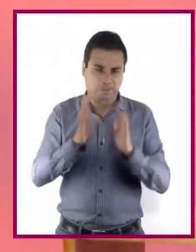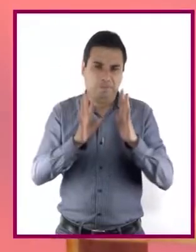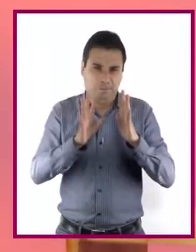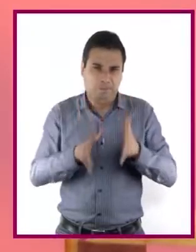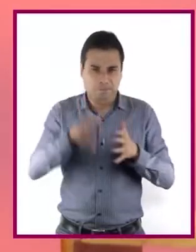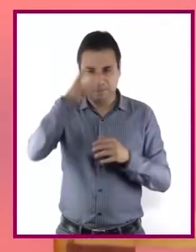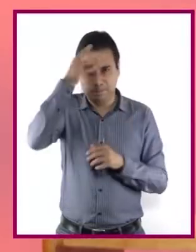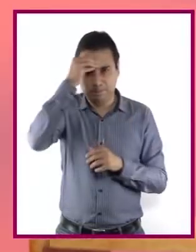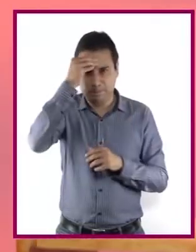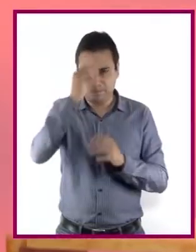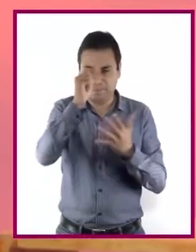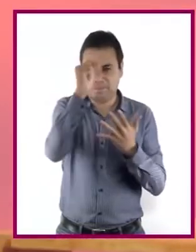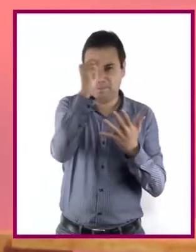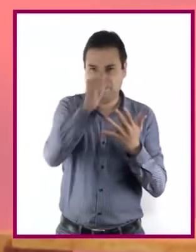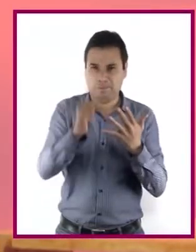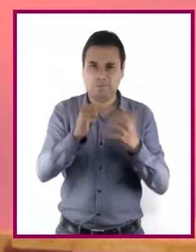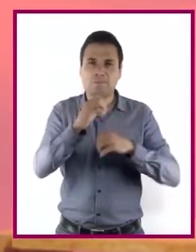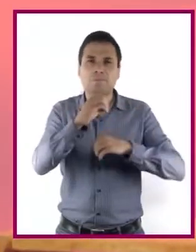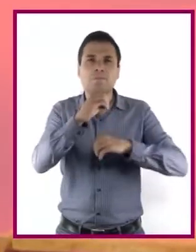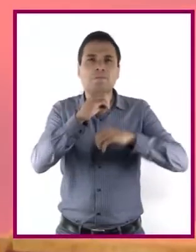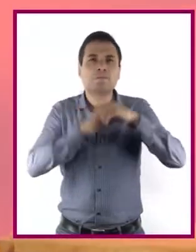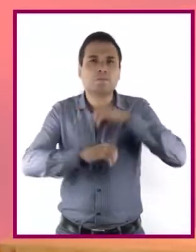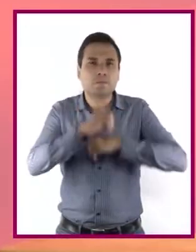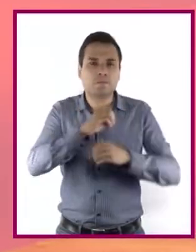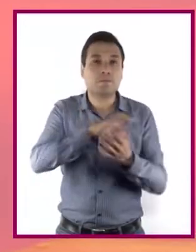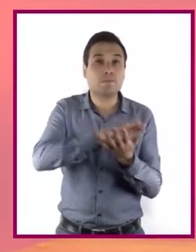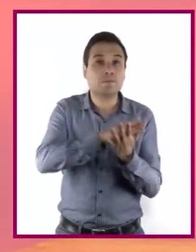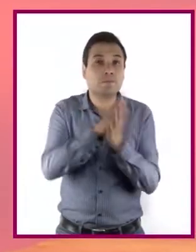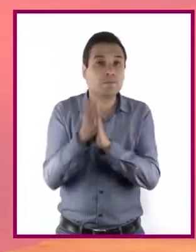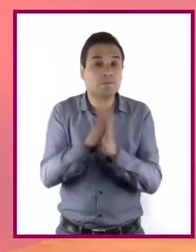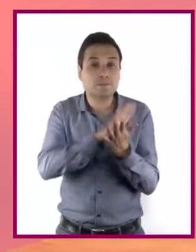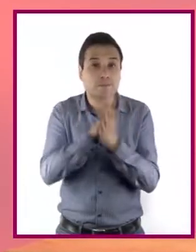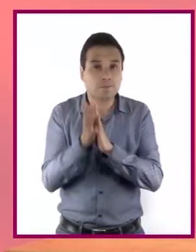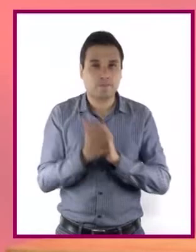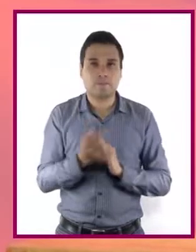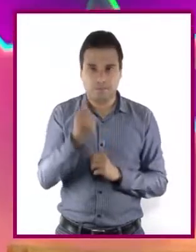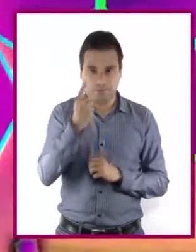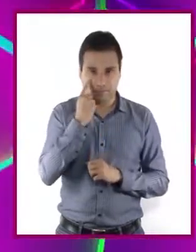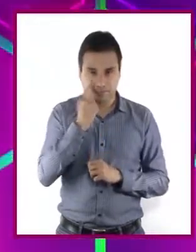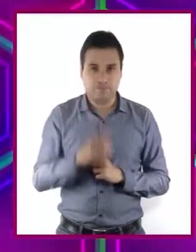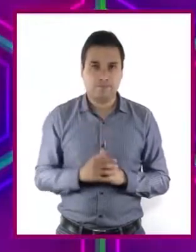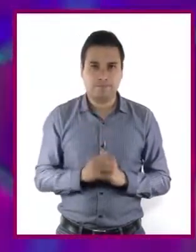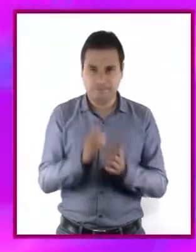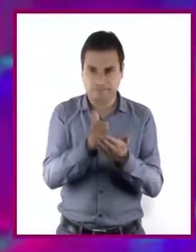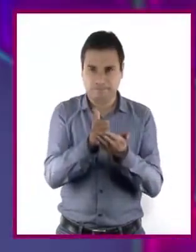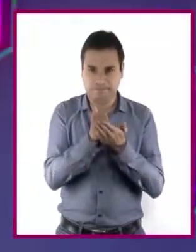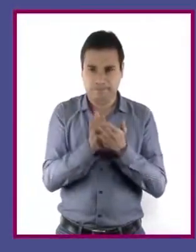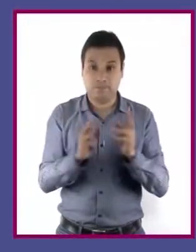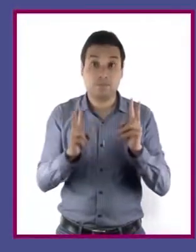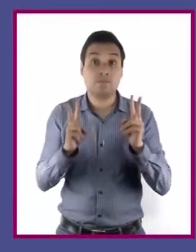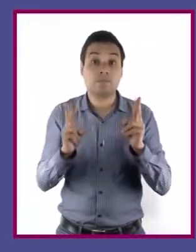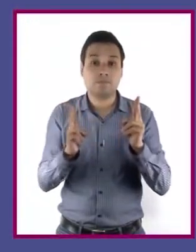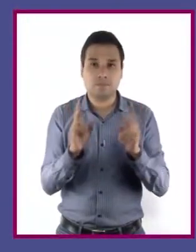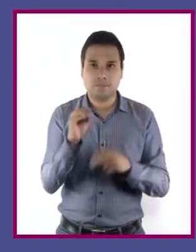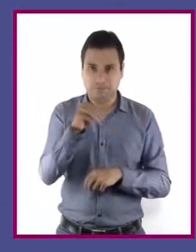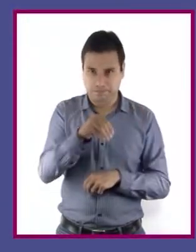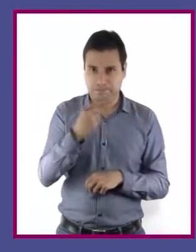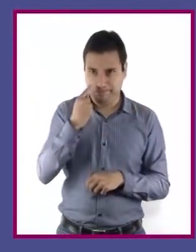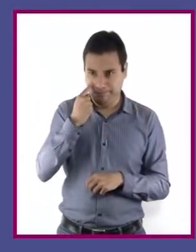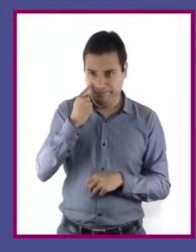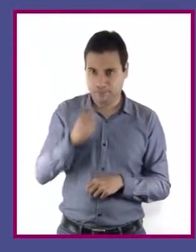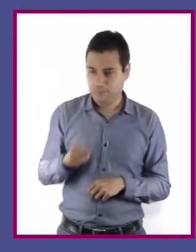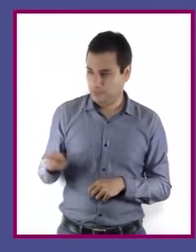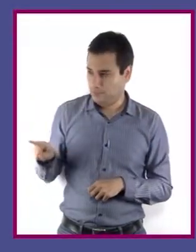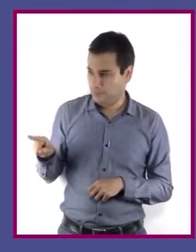escolar sobre la adaptación teatral. ¿Qué les parece si me ayudan a completar las siguientes frases? La lectura previa de un